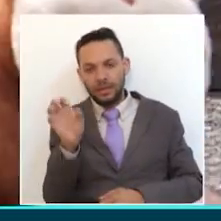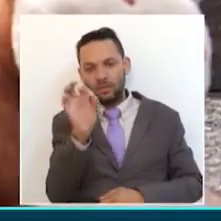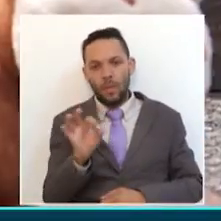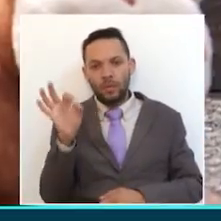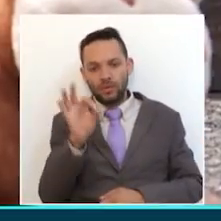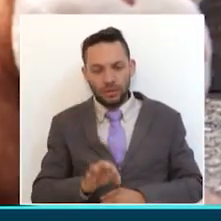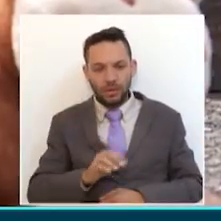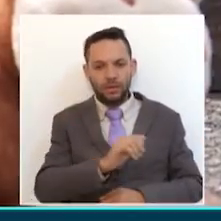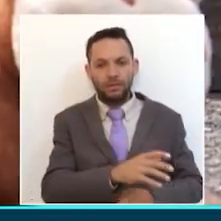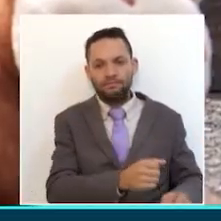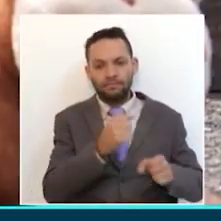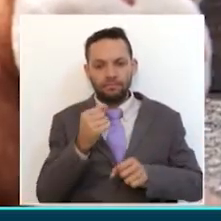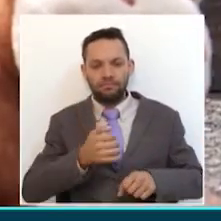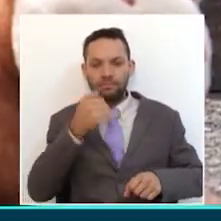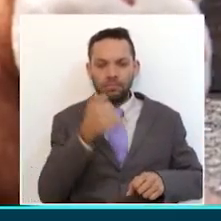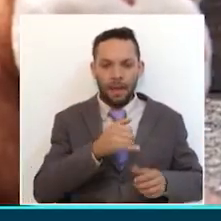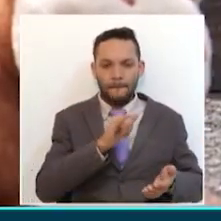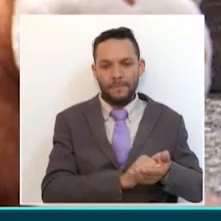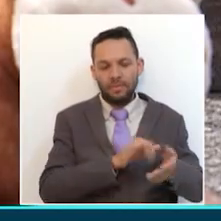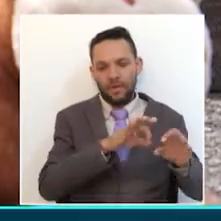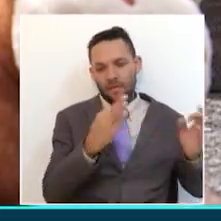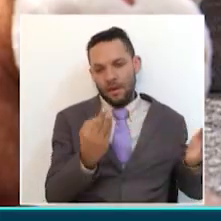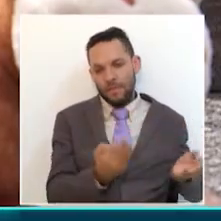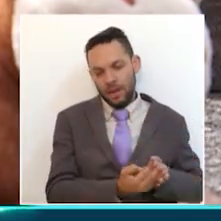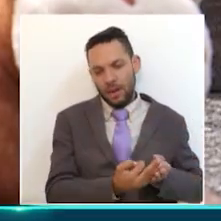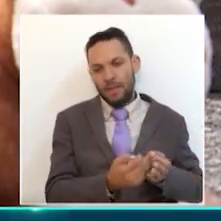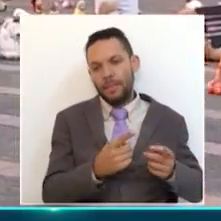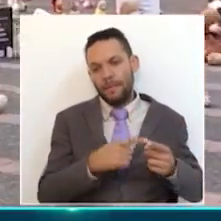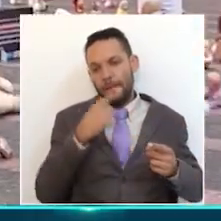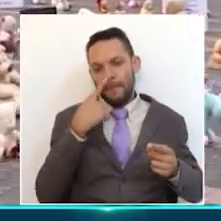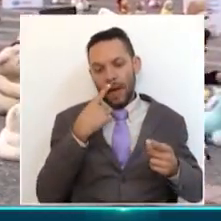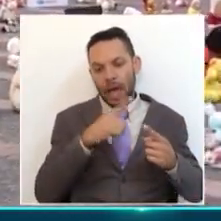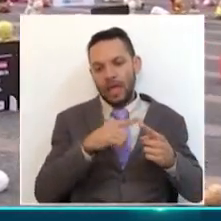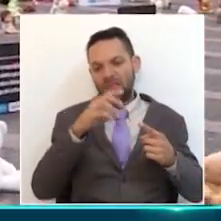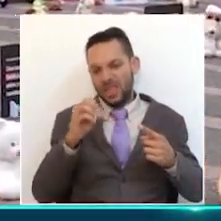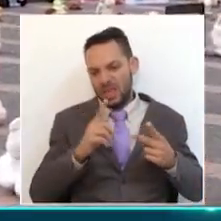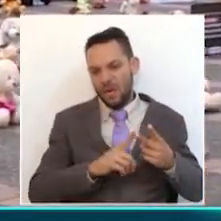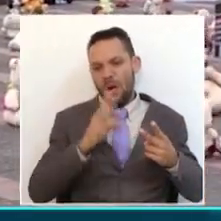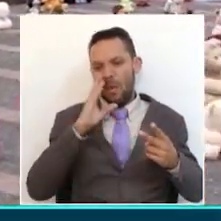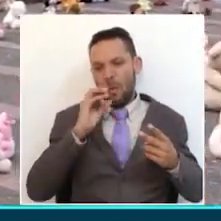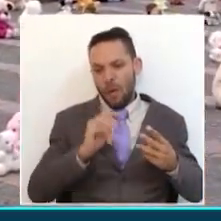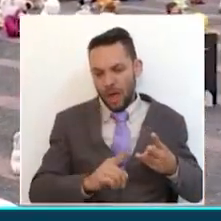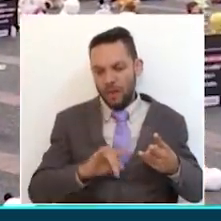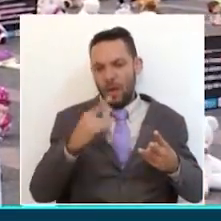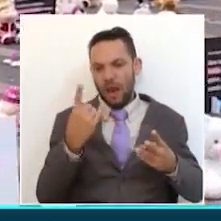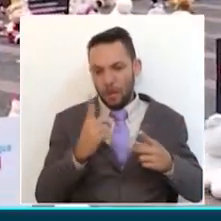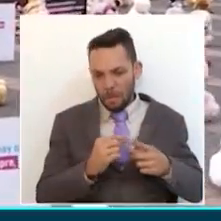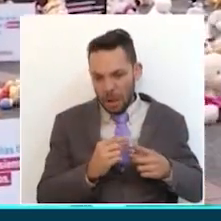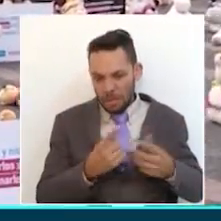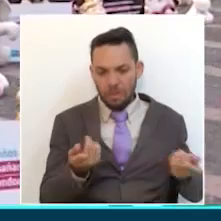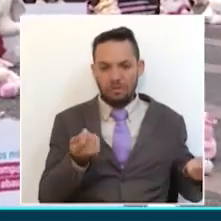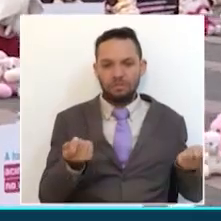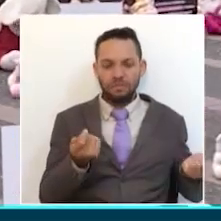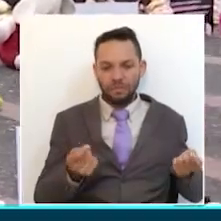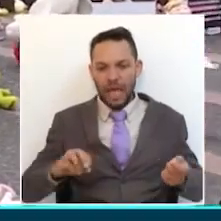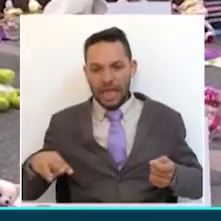sexual infantil ocurren al interior de los hogares, donde los victimarios son los mismos familiares o personas cercanas. Y de 10 casos que se presentan, tan solo 3